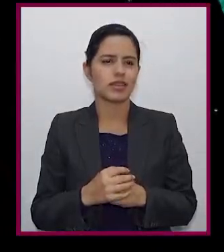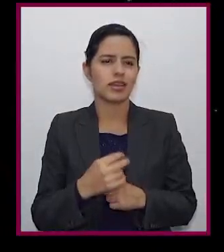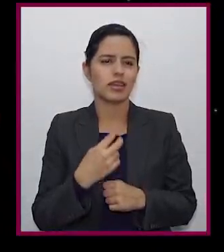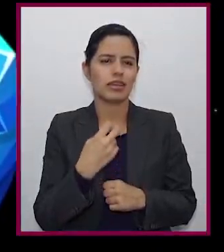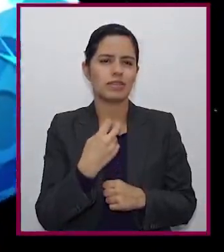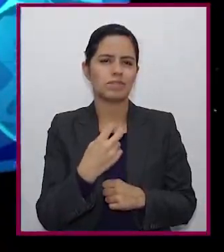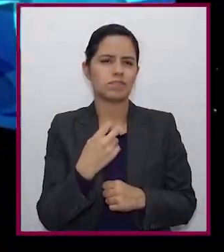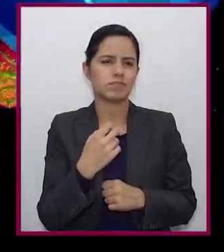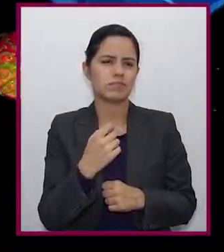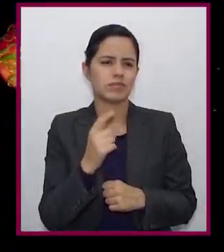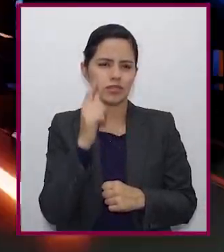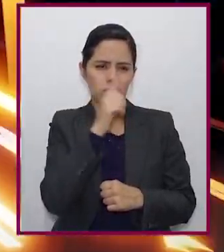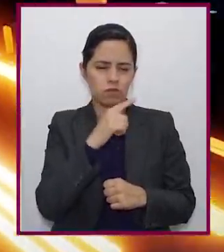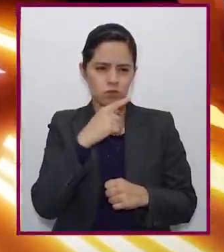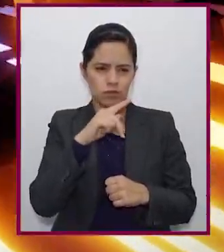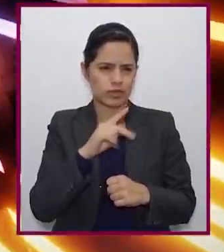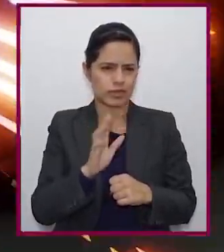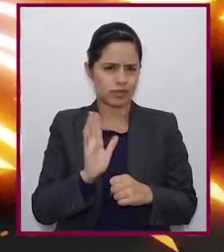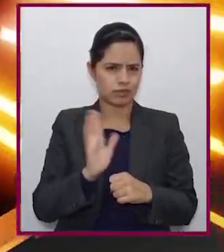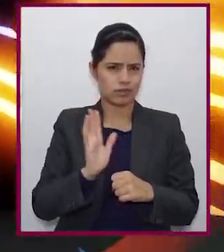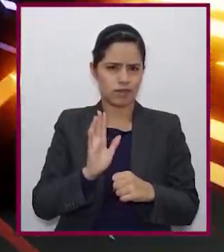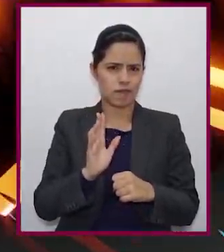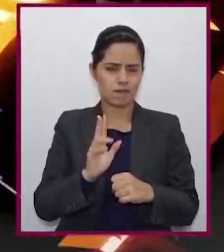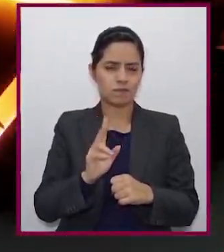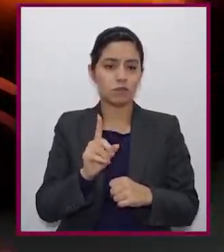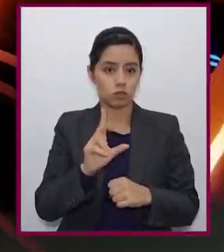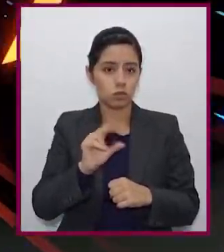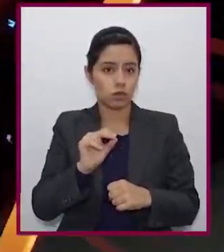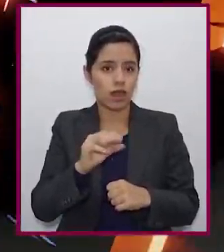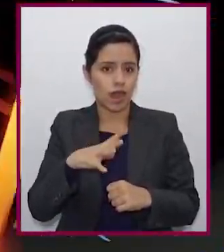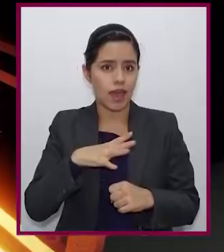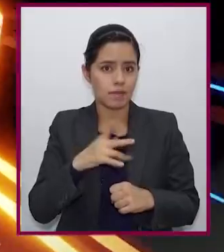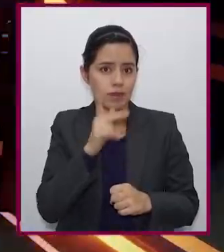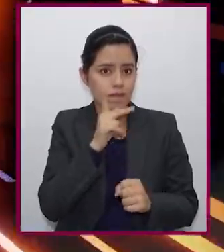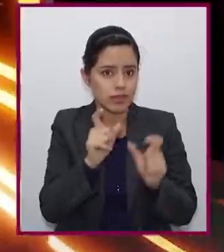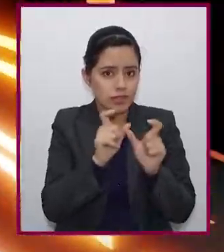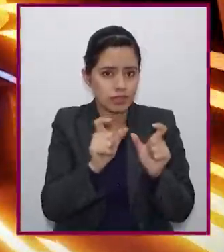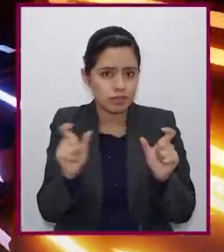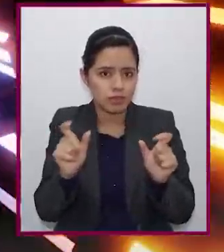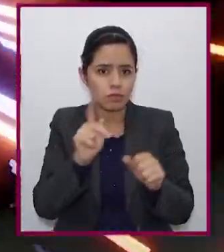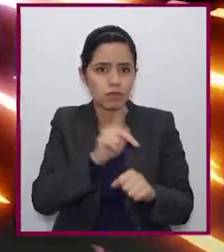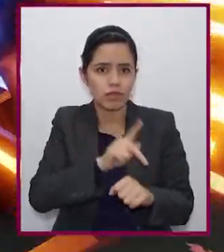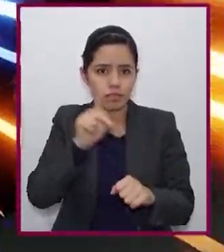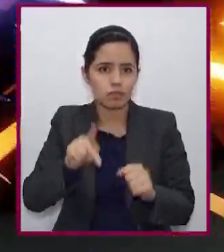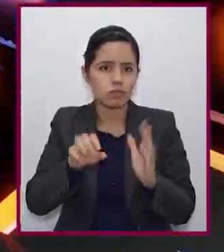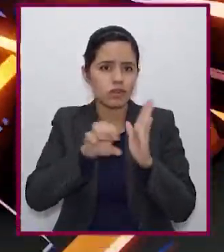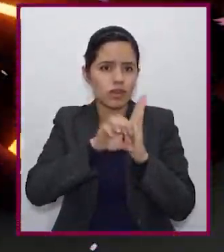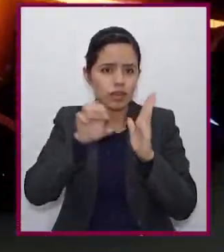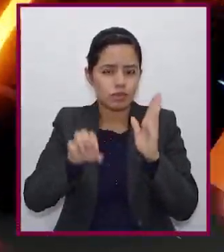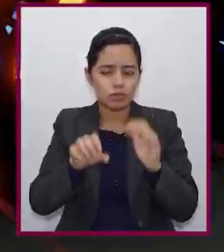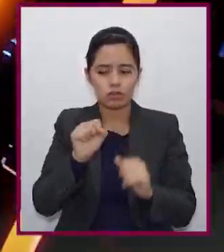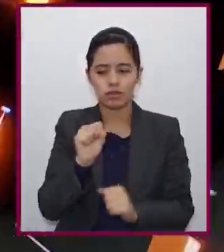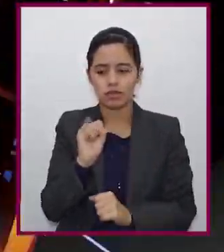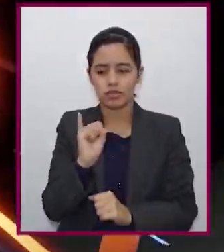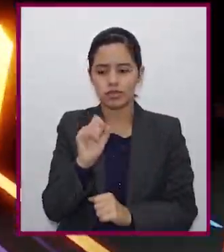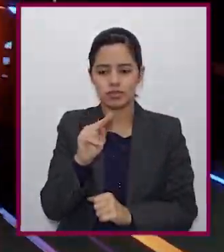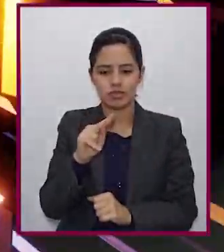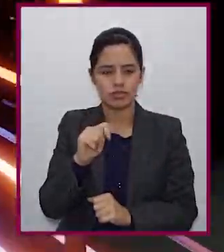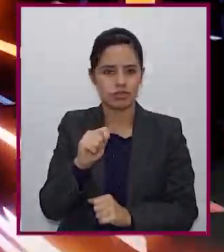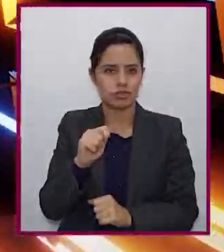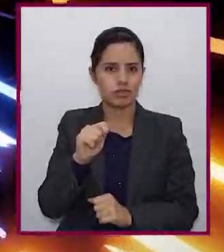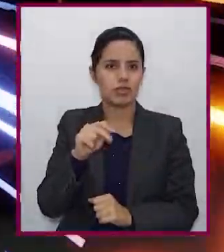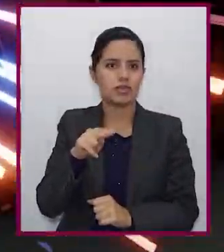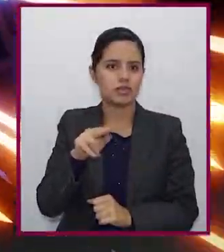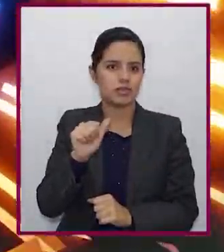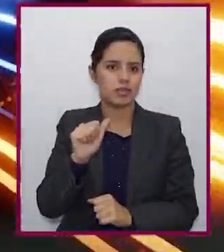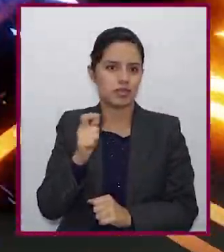el lenguaje natural. Eso no es cierto. Existen términos muy similares como la sintáctica y la semántica,